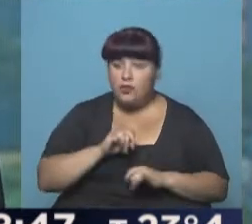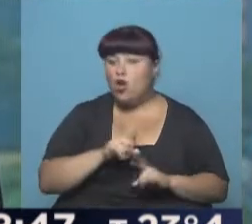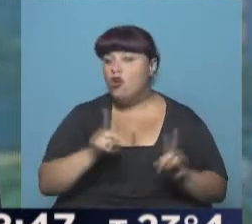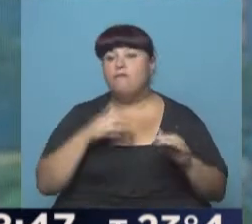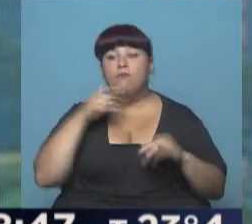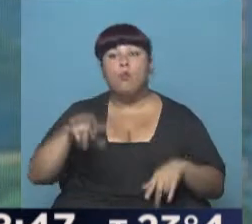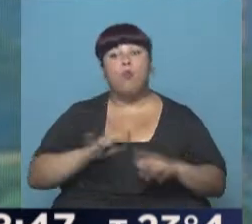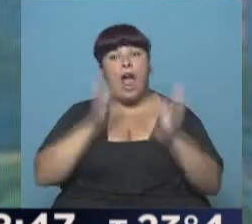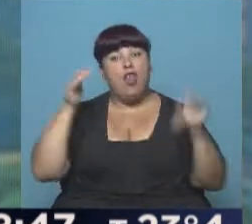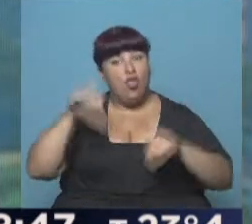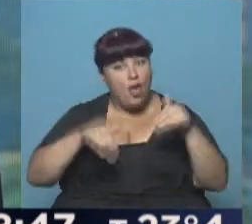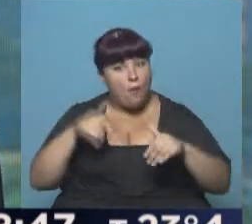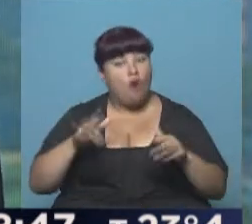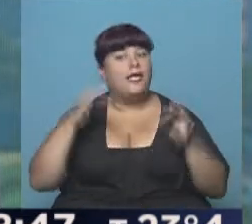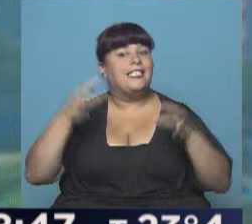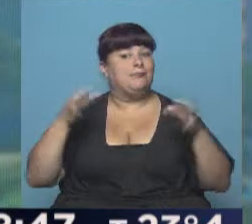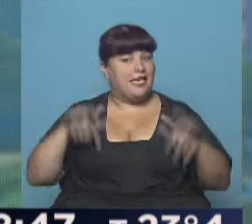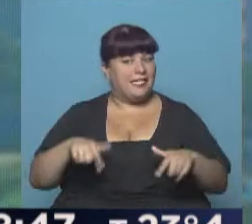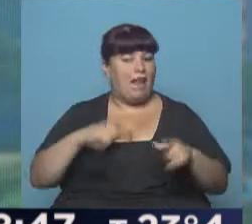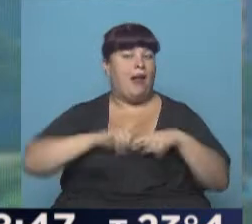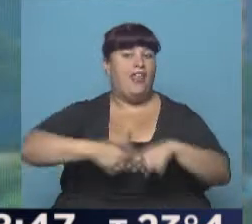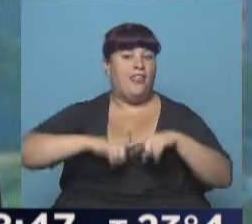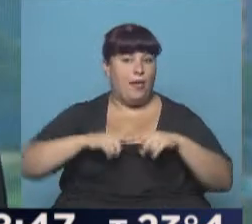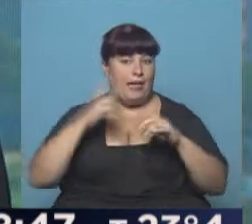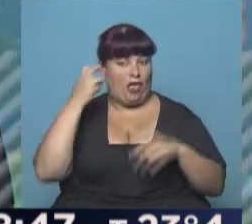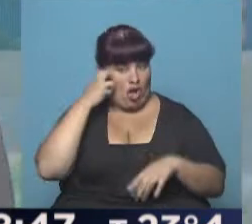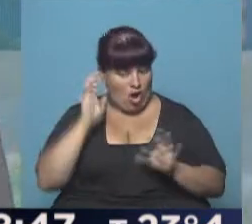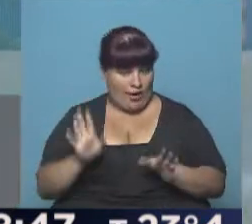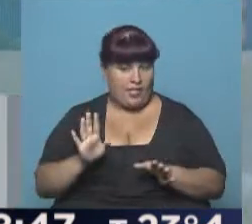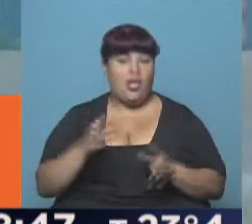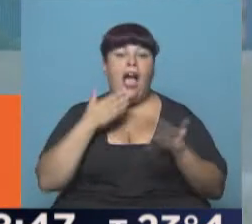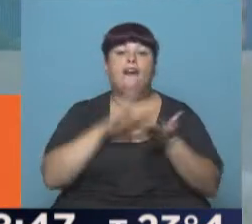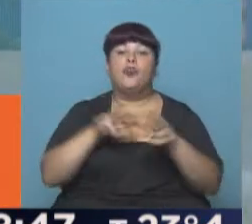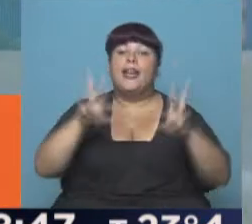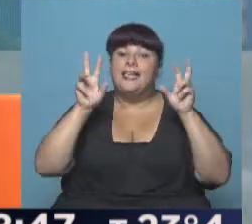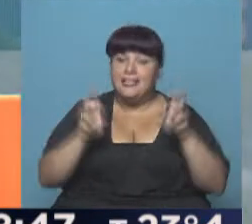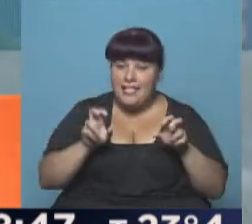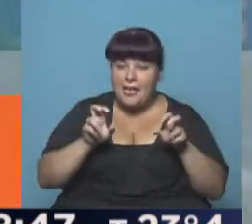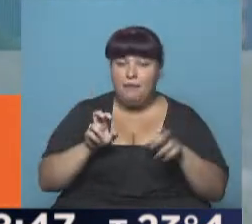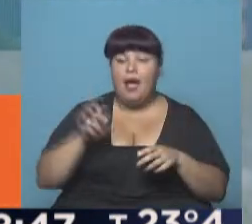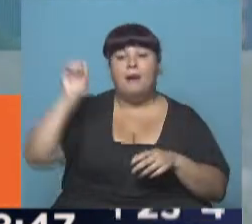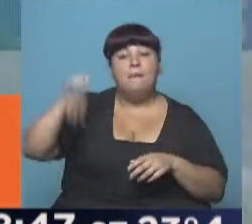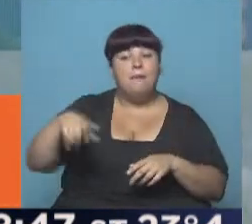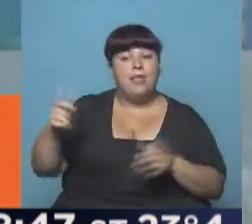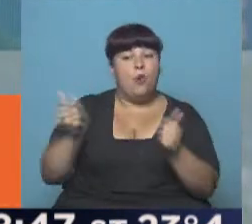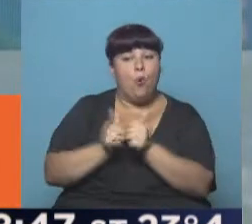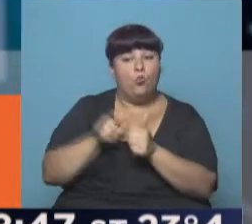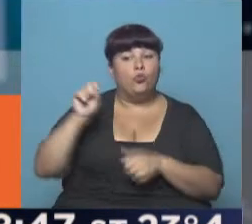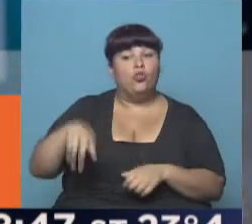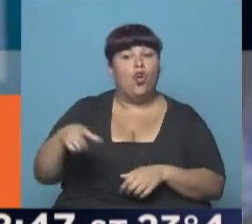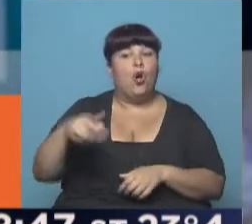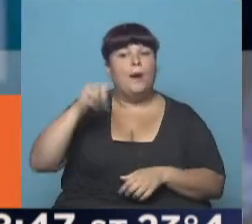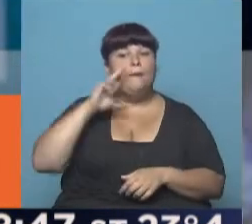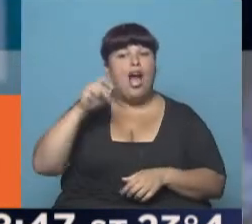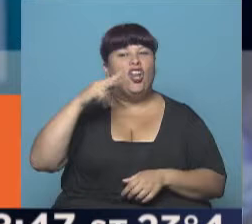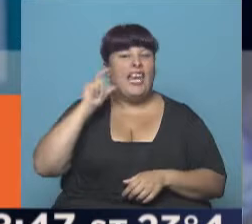Es un año electoral, es un año particular para las discusiones parlamentarias. Para hablar sobre estos temas nos acompaña junto a nosotros